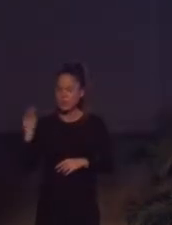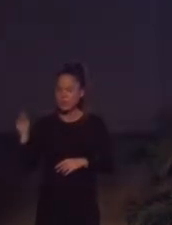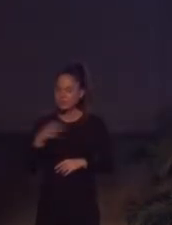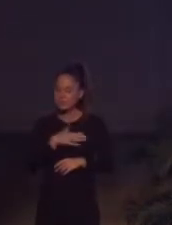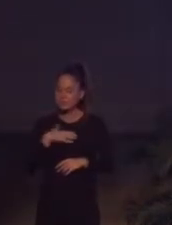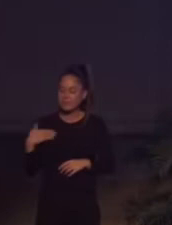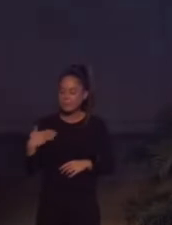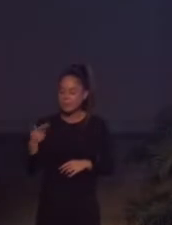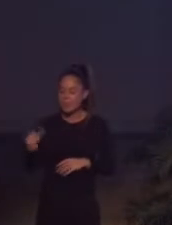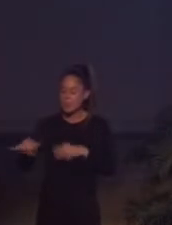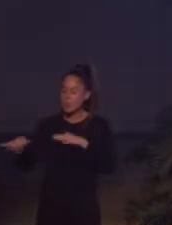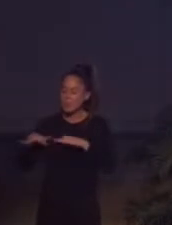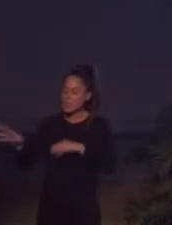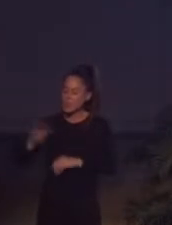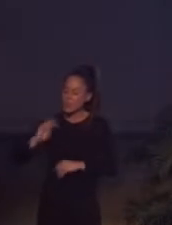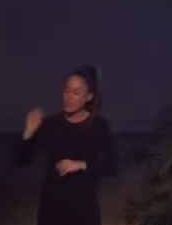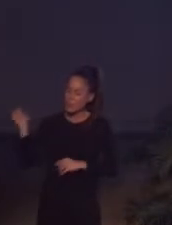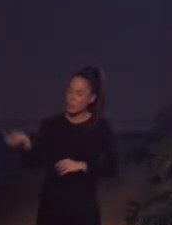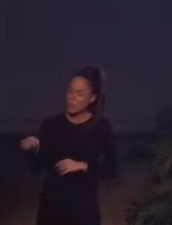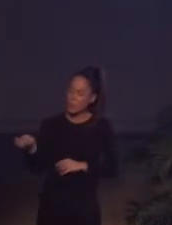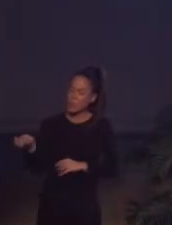ze beste mugimenduekin